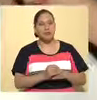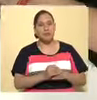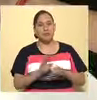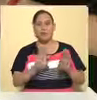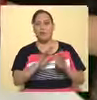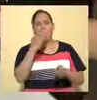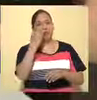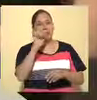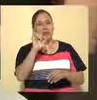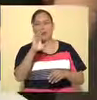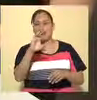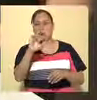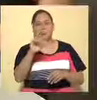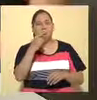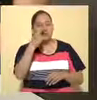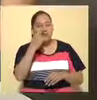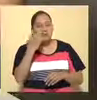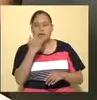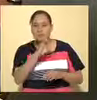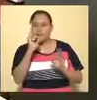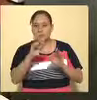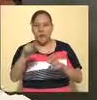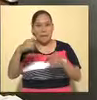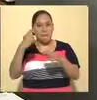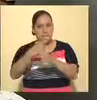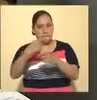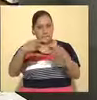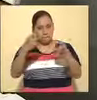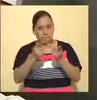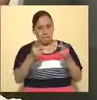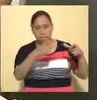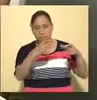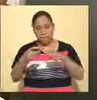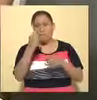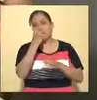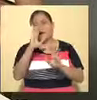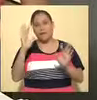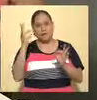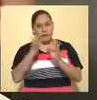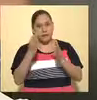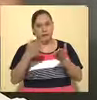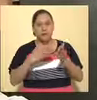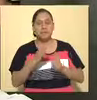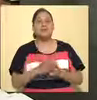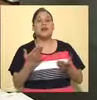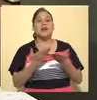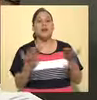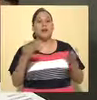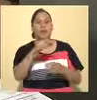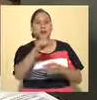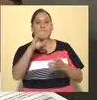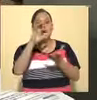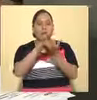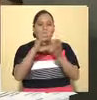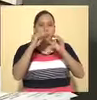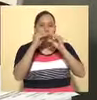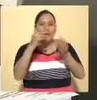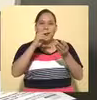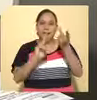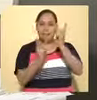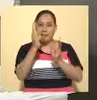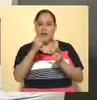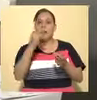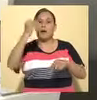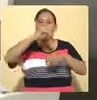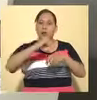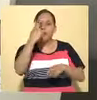cómo sabe. Ya. Muy rica. Ahí está nuestro primer tiempo. Ya rapidísimo. Está listísimo. Ahora, para nuestras hamburguesas, vamos a agregar